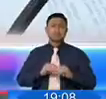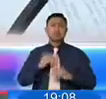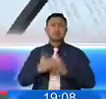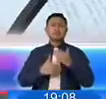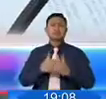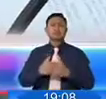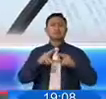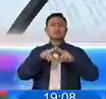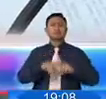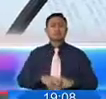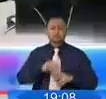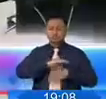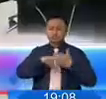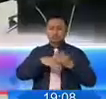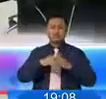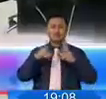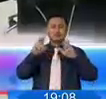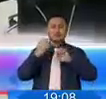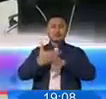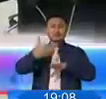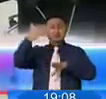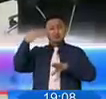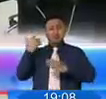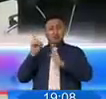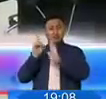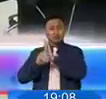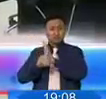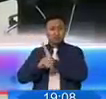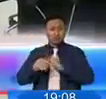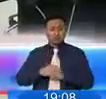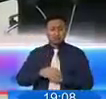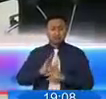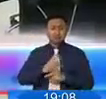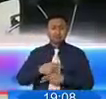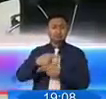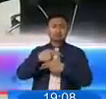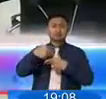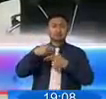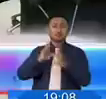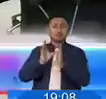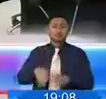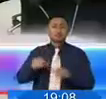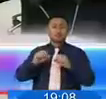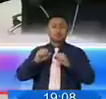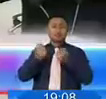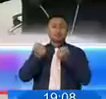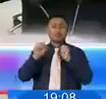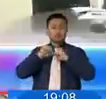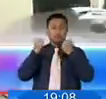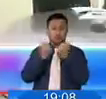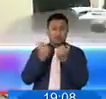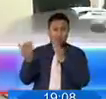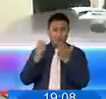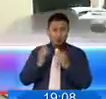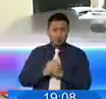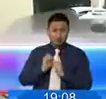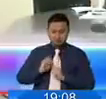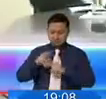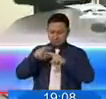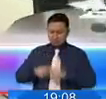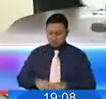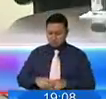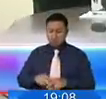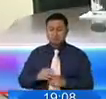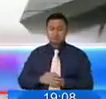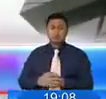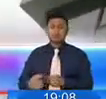de revisión todos aquellos casos que fueron presentados ante el Consejo de Participación Ciudadana y Control Social Transitorio, mismos que llevaron a